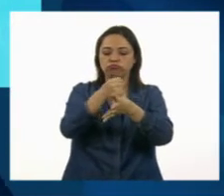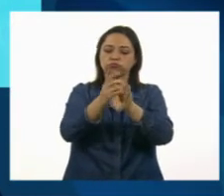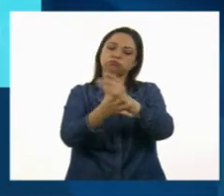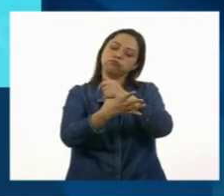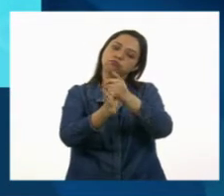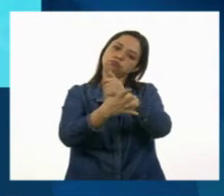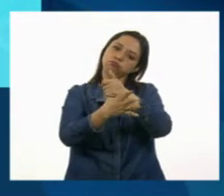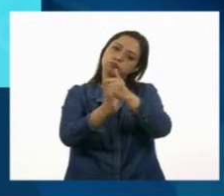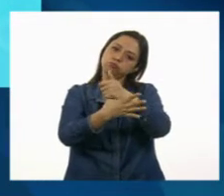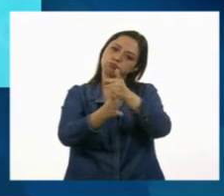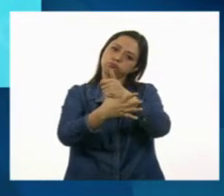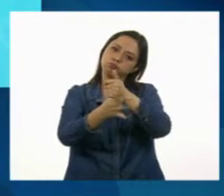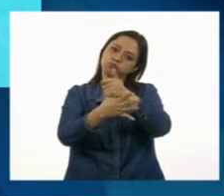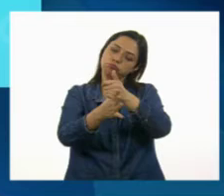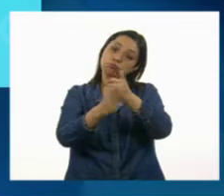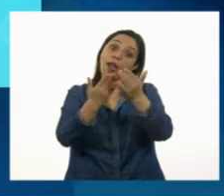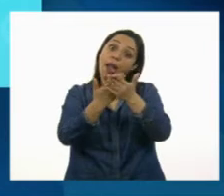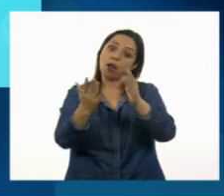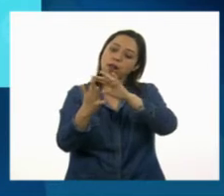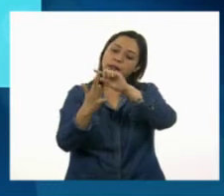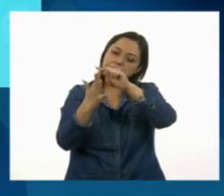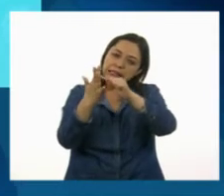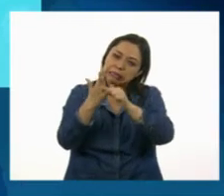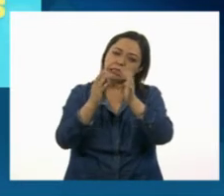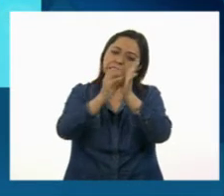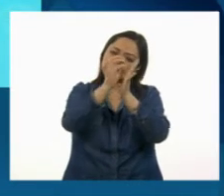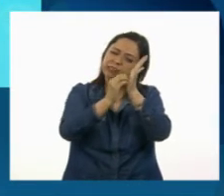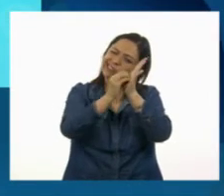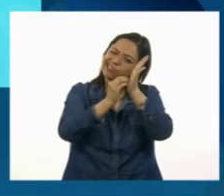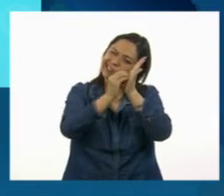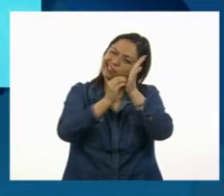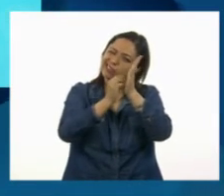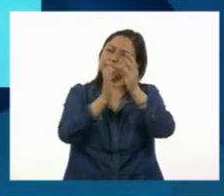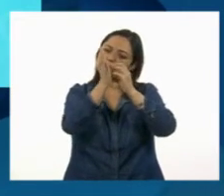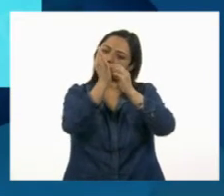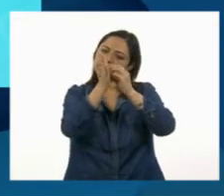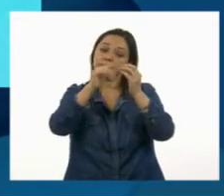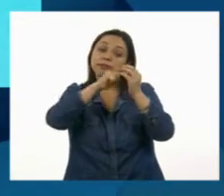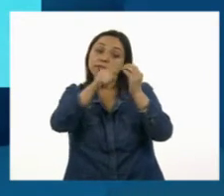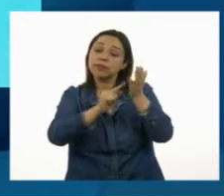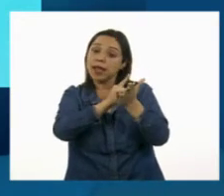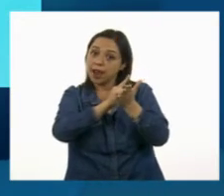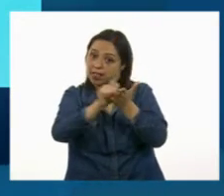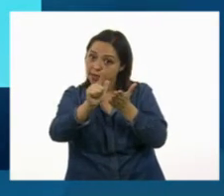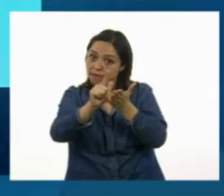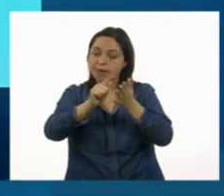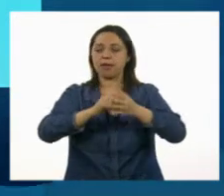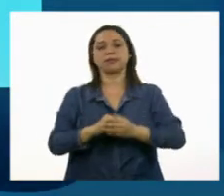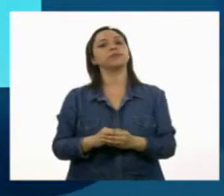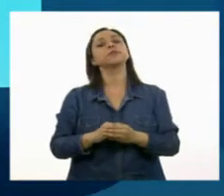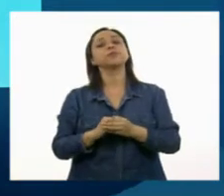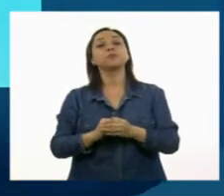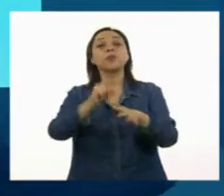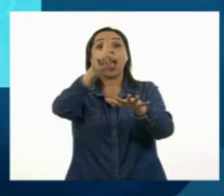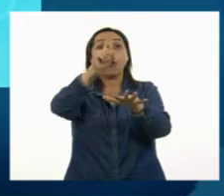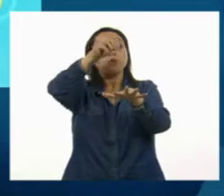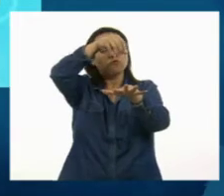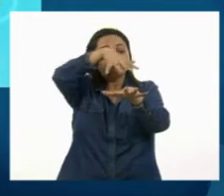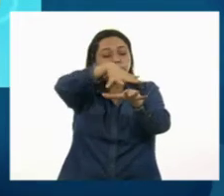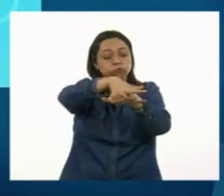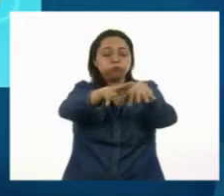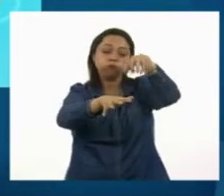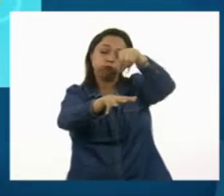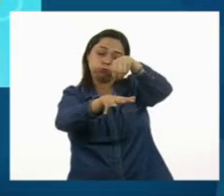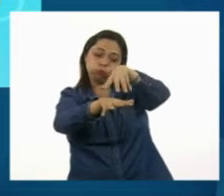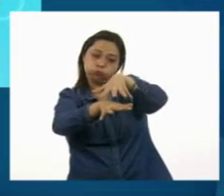dedos. Ahora haz como que rasguñas la palma de tus manos para lavar tus uñas. Enjuaga tus manos con